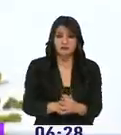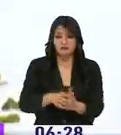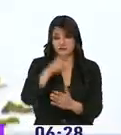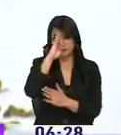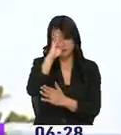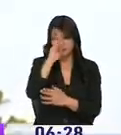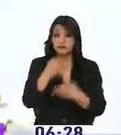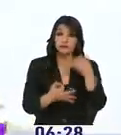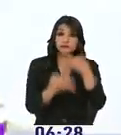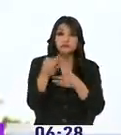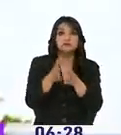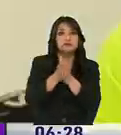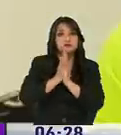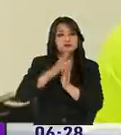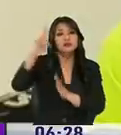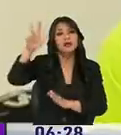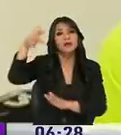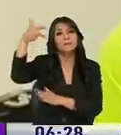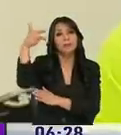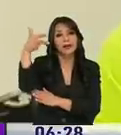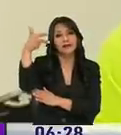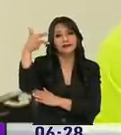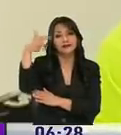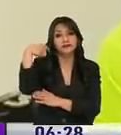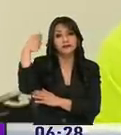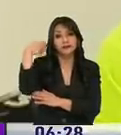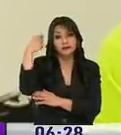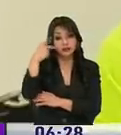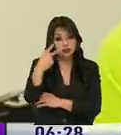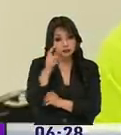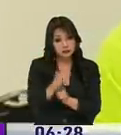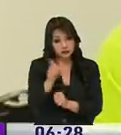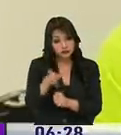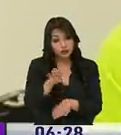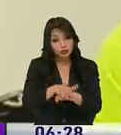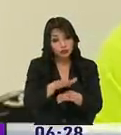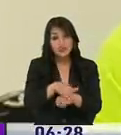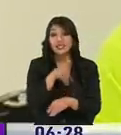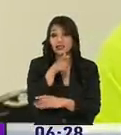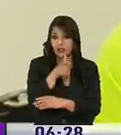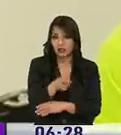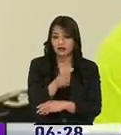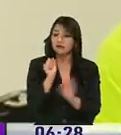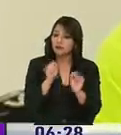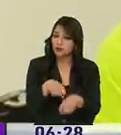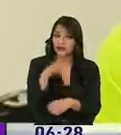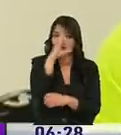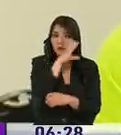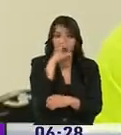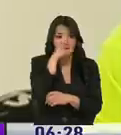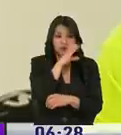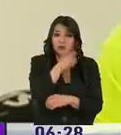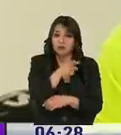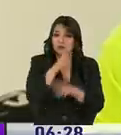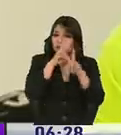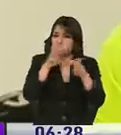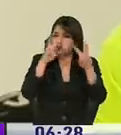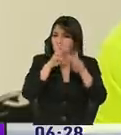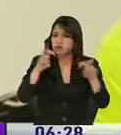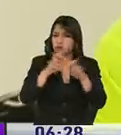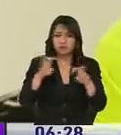las cámaras de seguridad. Tratar de identificar a los presuntos causantes de los hechos, para lo cual nosotros establecemos explotación de todo